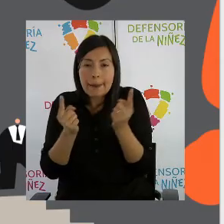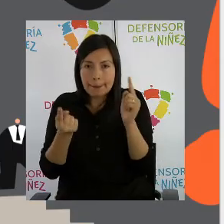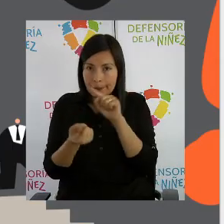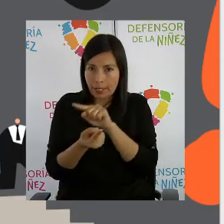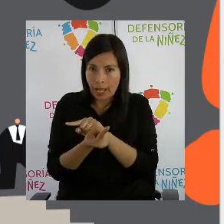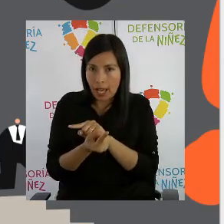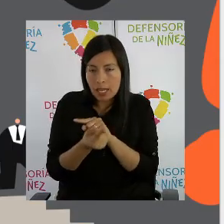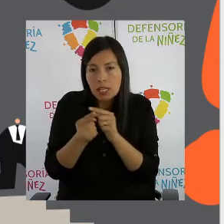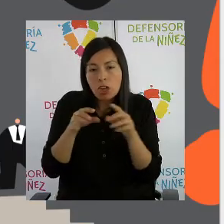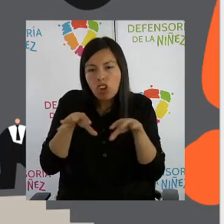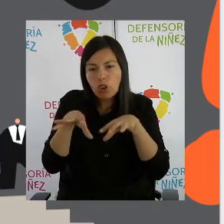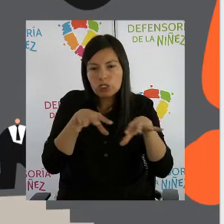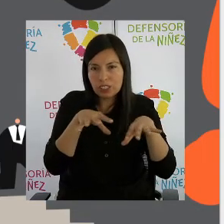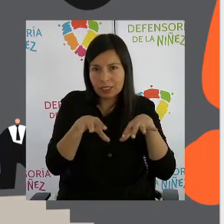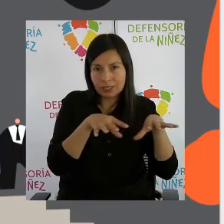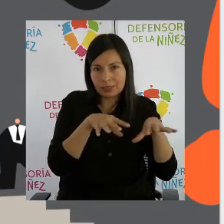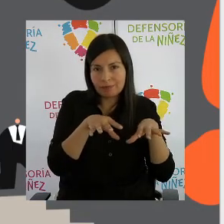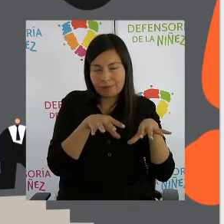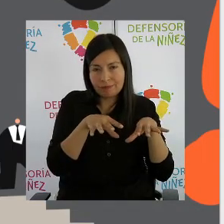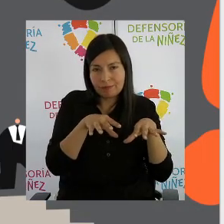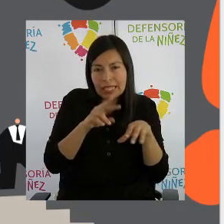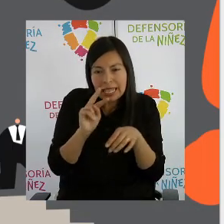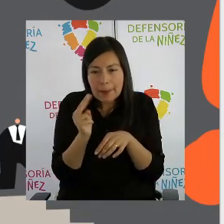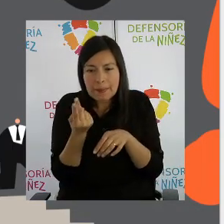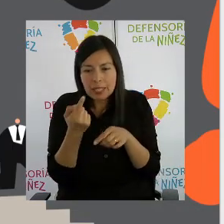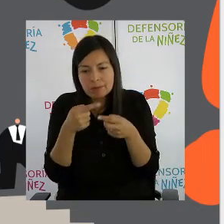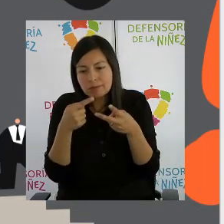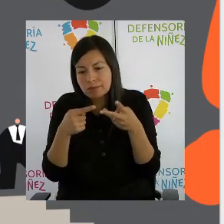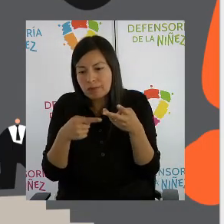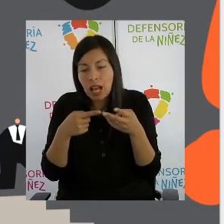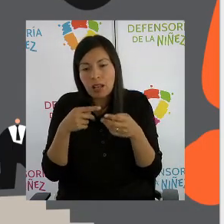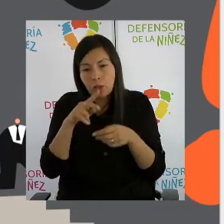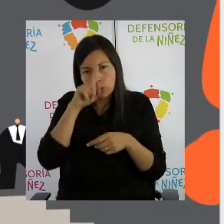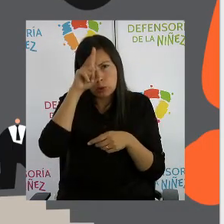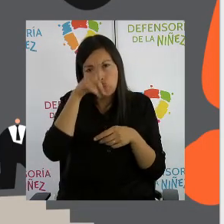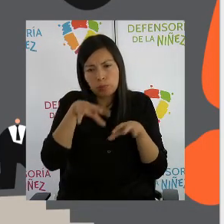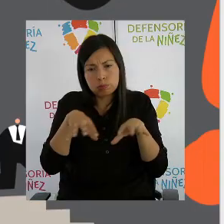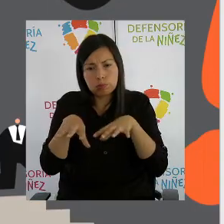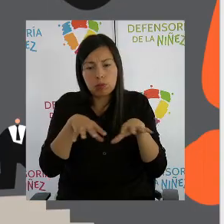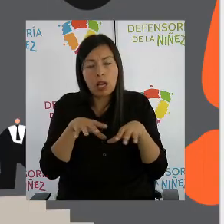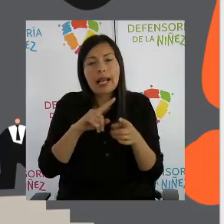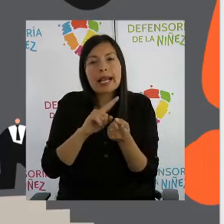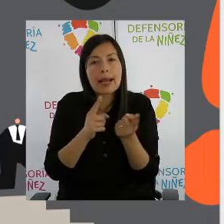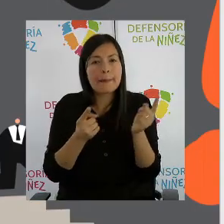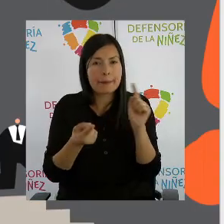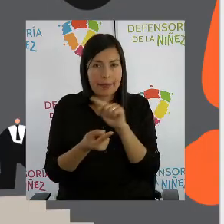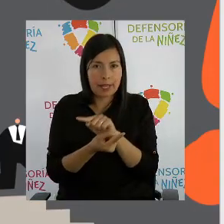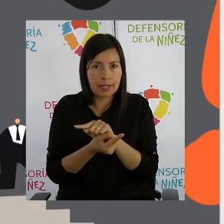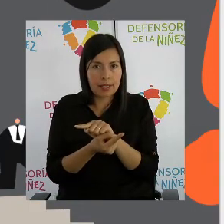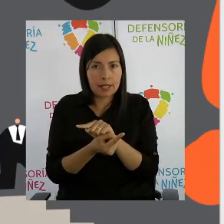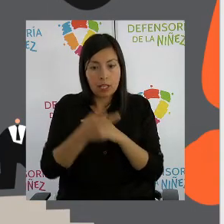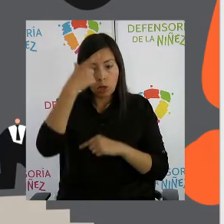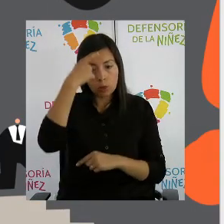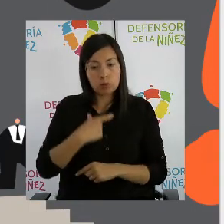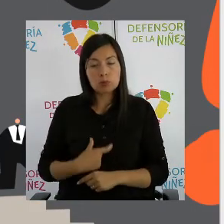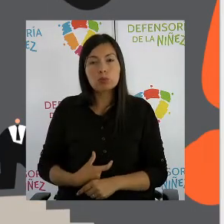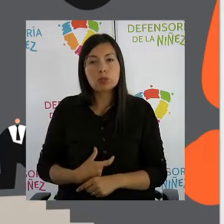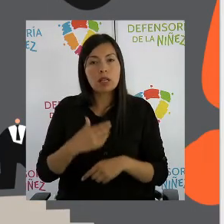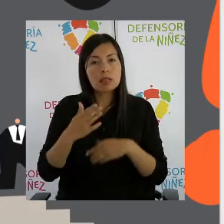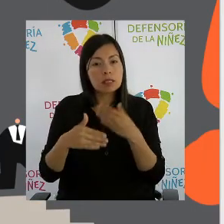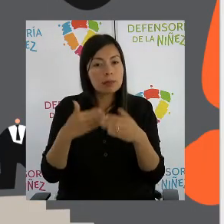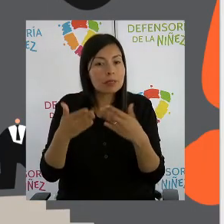de modificar las cosas que hemos hecho hasta la fecha de una determinada manera. Si seguimos replicando los mismos comportamientos, lo más probable es que tengamos